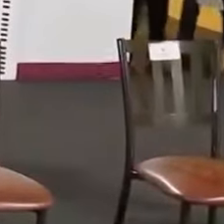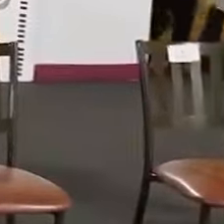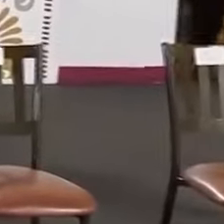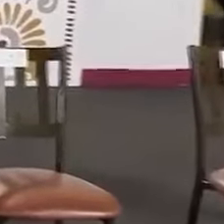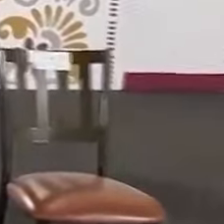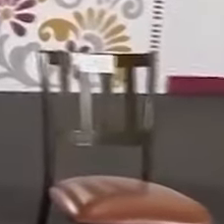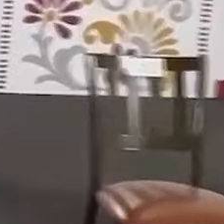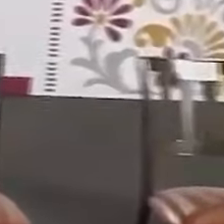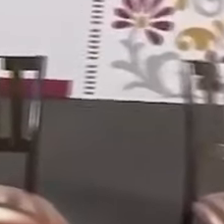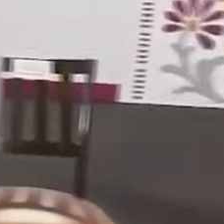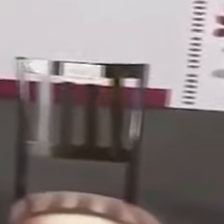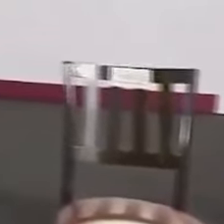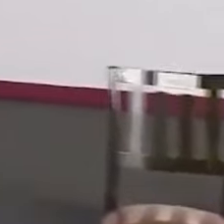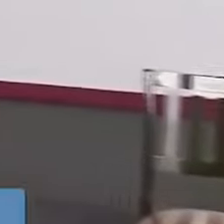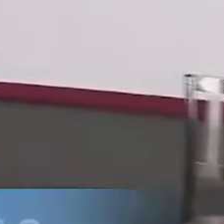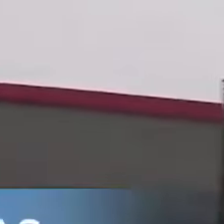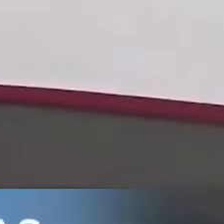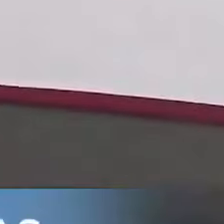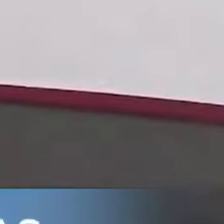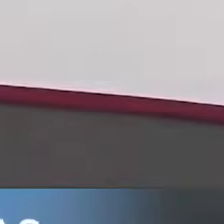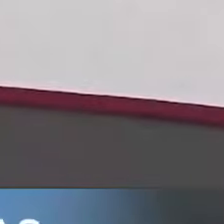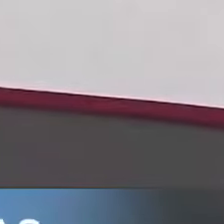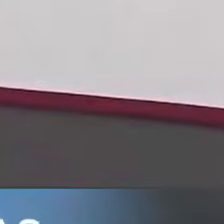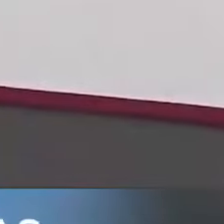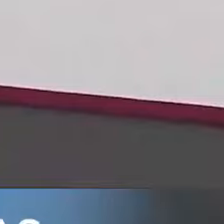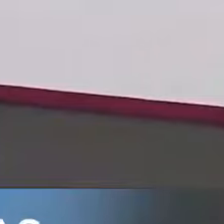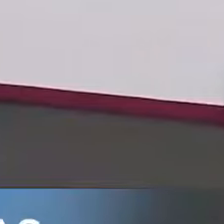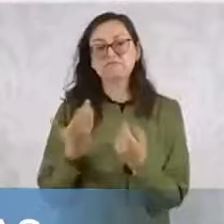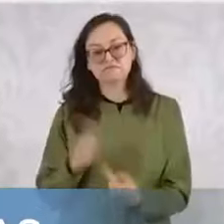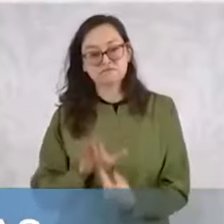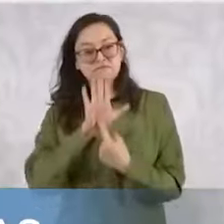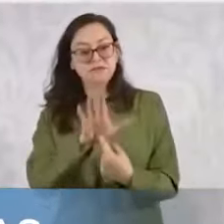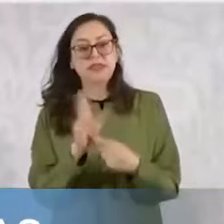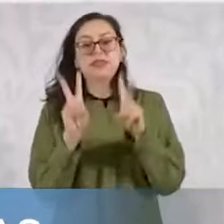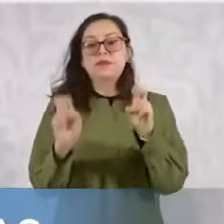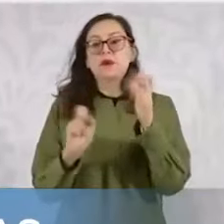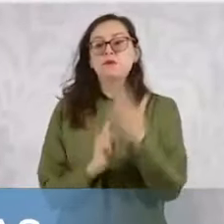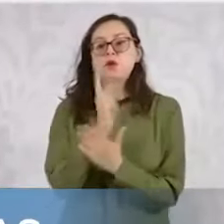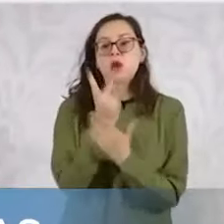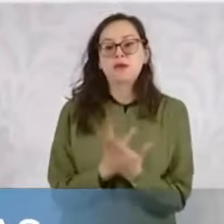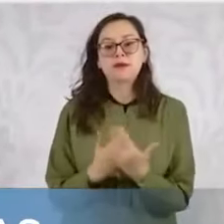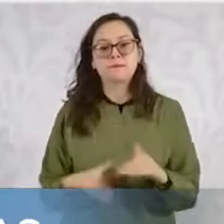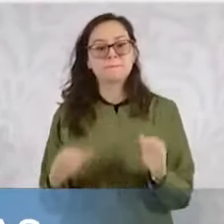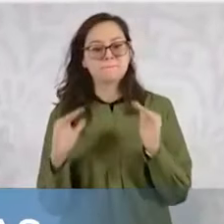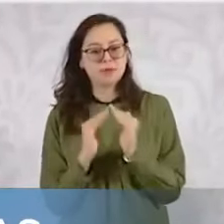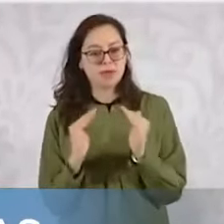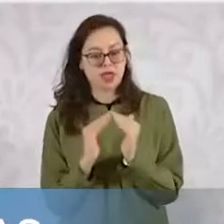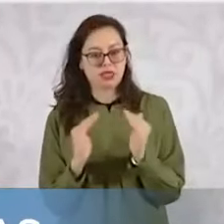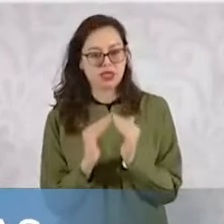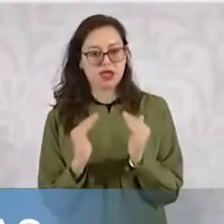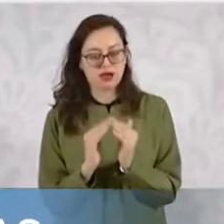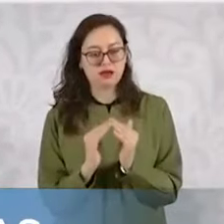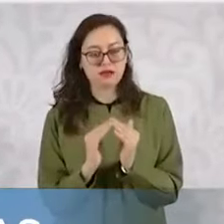El gobierno federal diseñó un ambicioso proyecto para brindar hogar a todos los mexicanos. La iniciativa estará a cargo de la Comisión Nacional de Vivienda